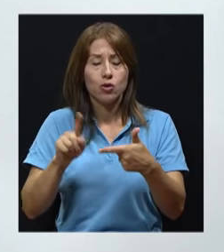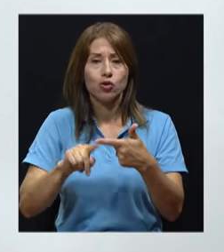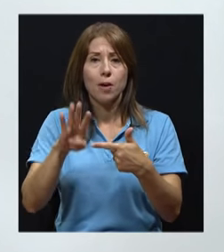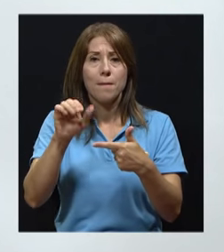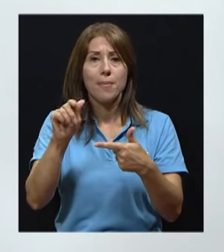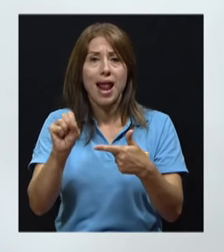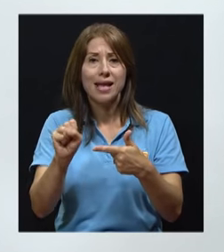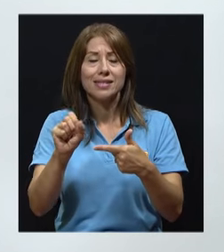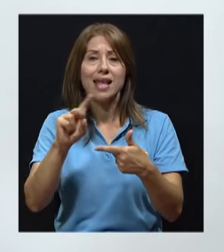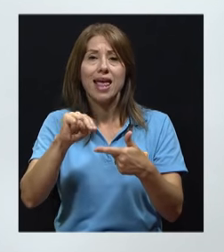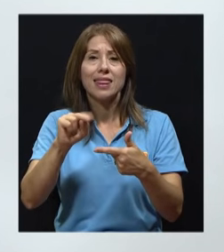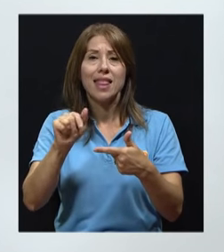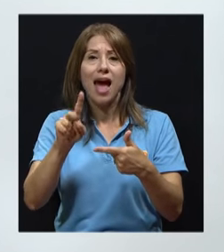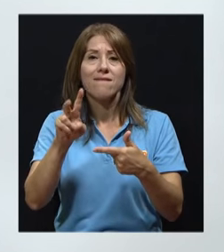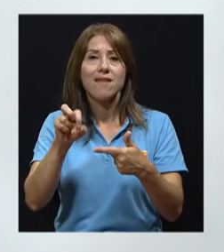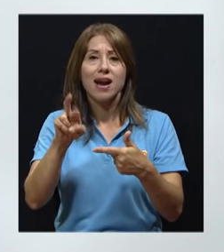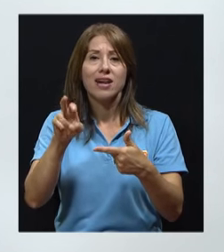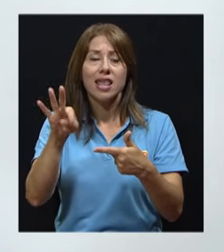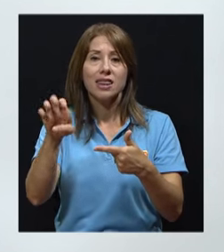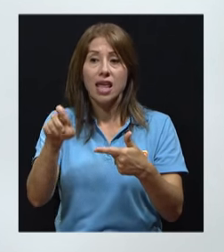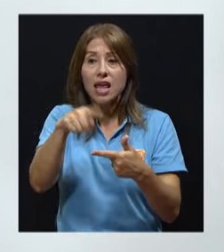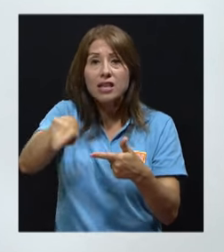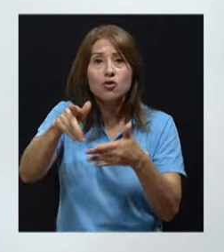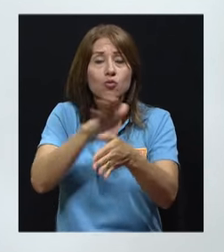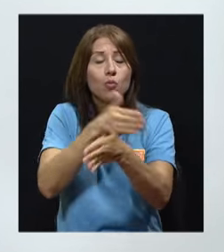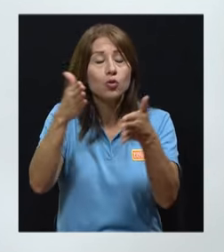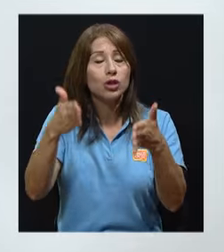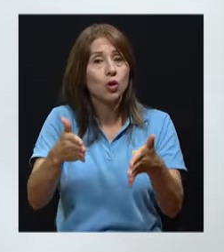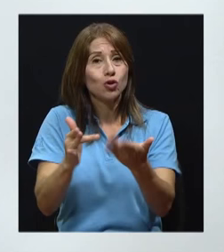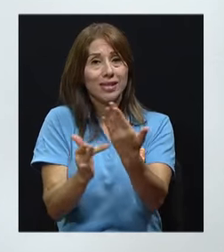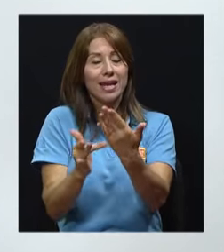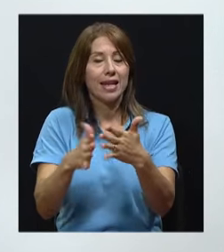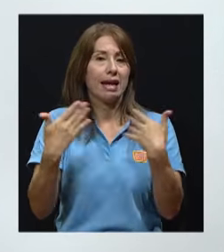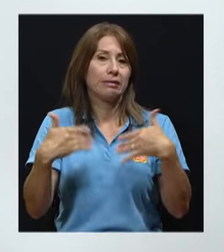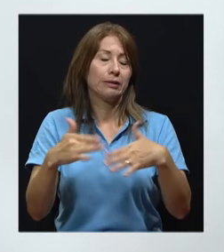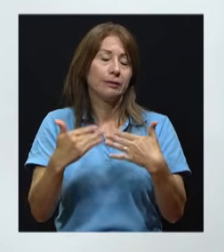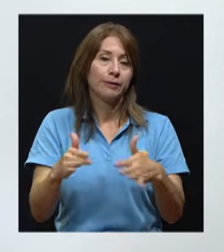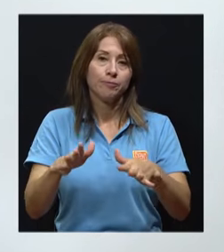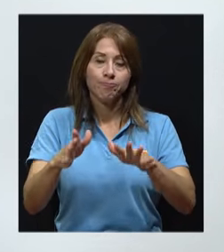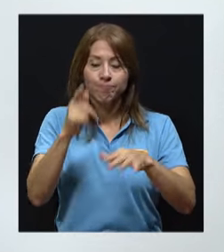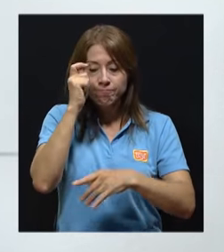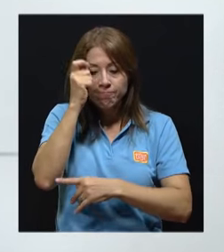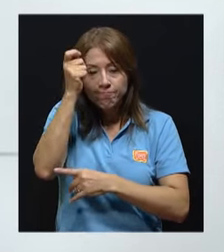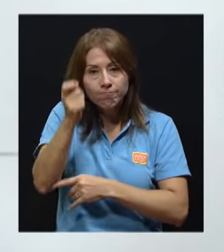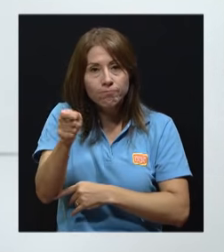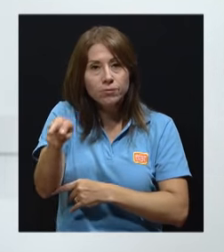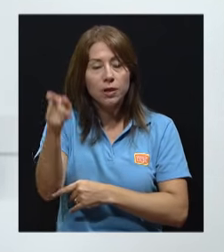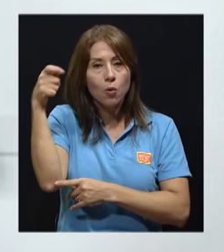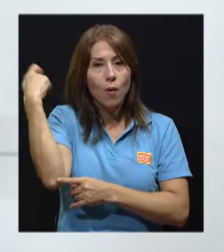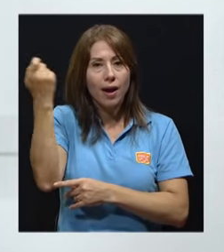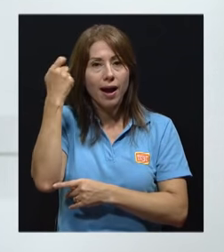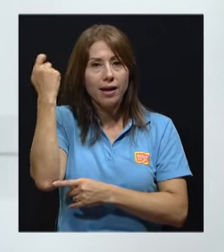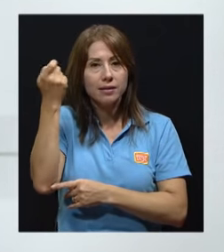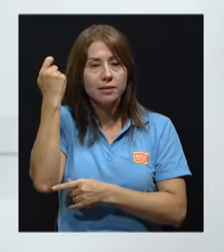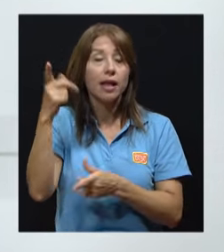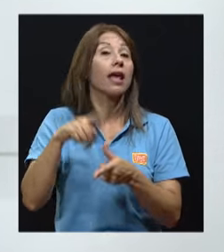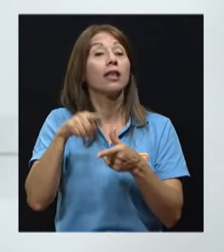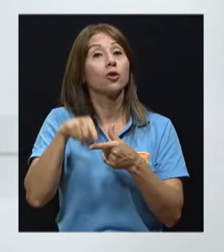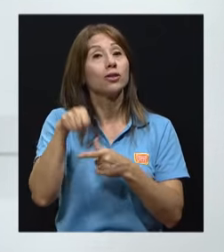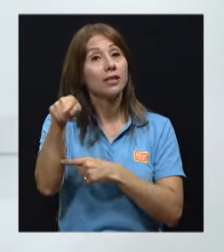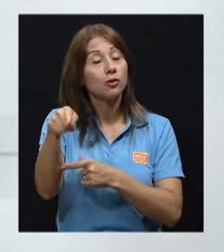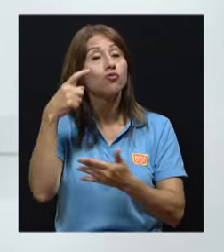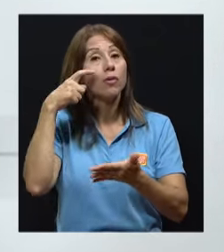Navarrete este fueron músicos de una técnica impecable en guanacaste entonces este eso es muy